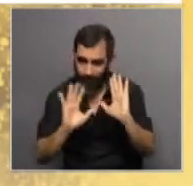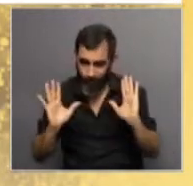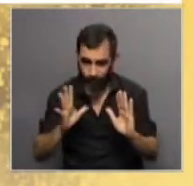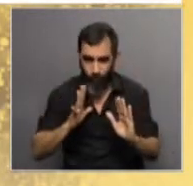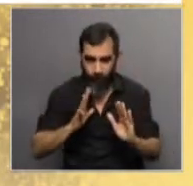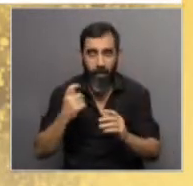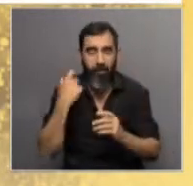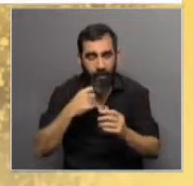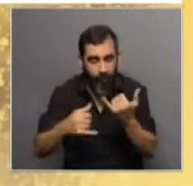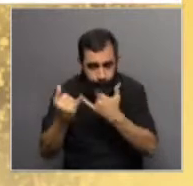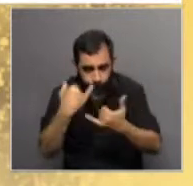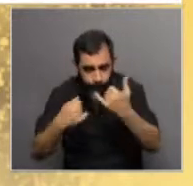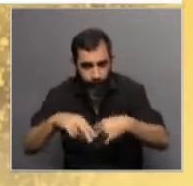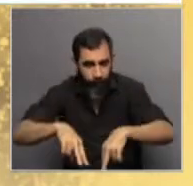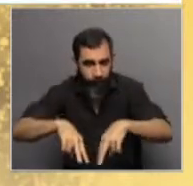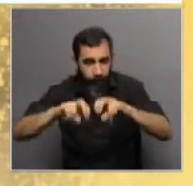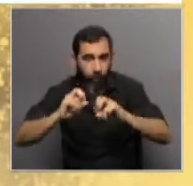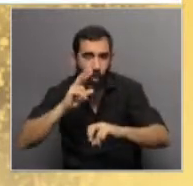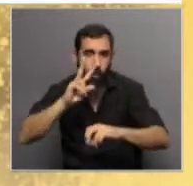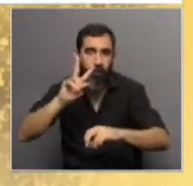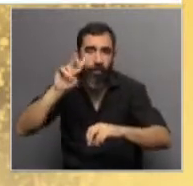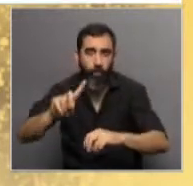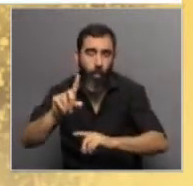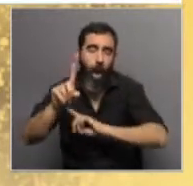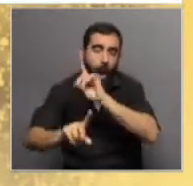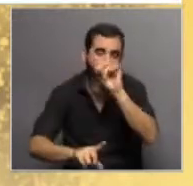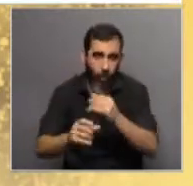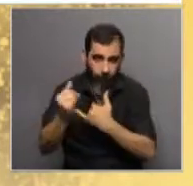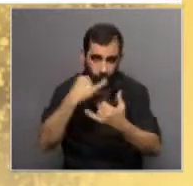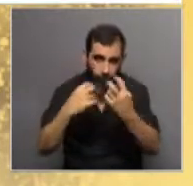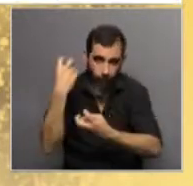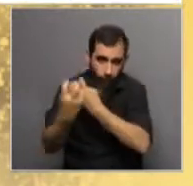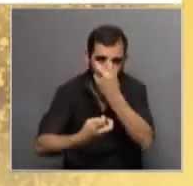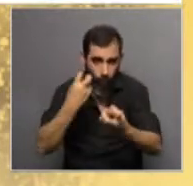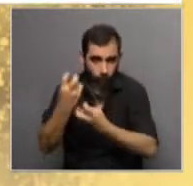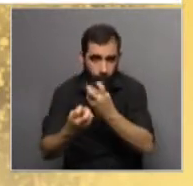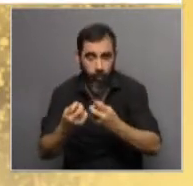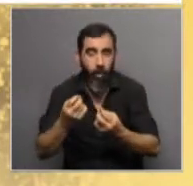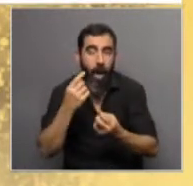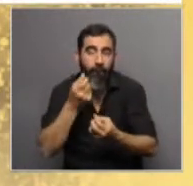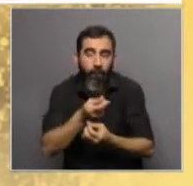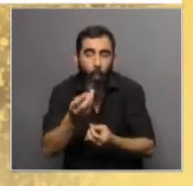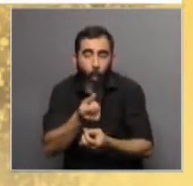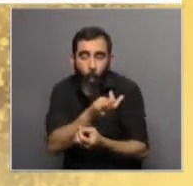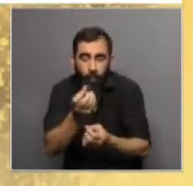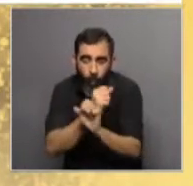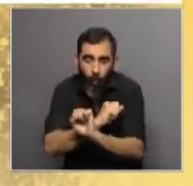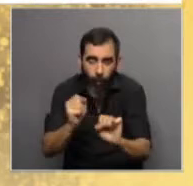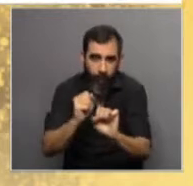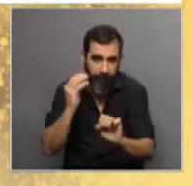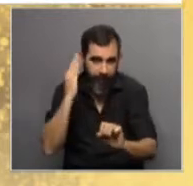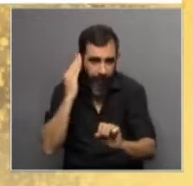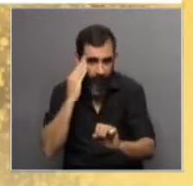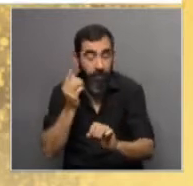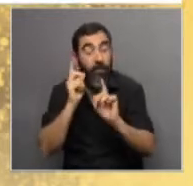Estamos recuperando en el curso del 2021 algunos, vamos a ver a cuántos llegamos con este conteo. Pero